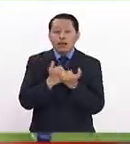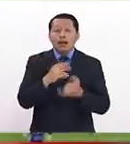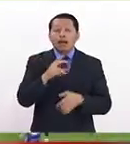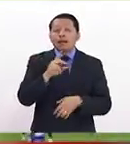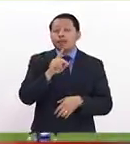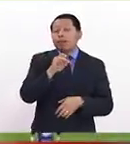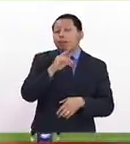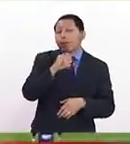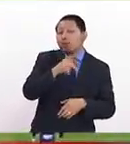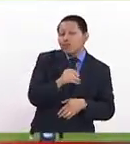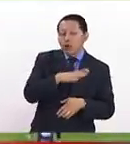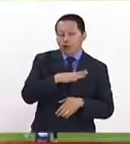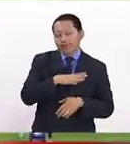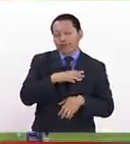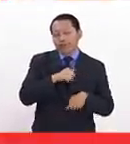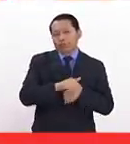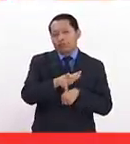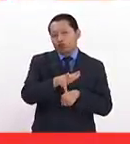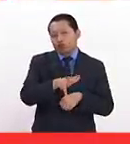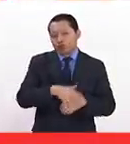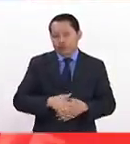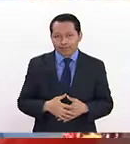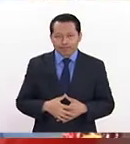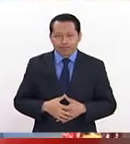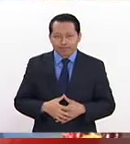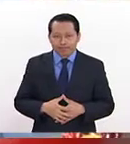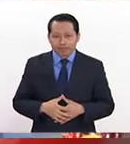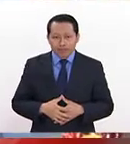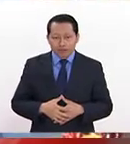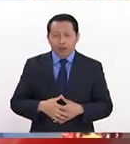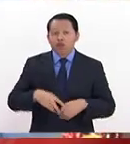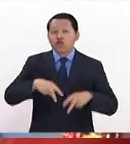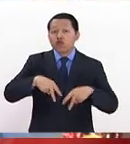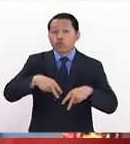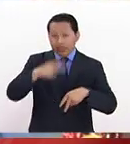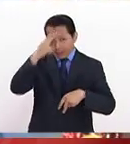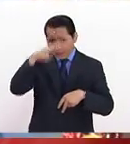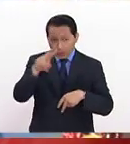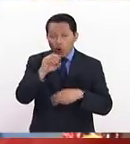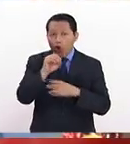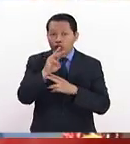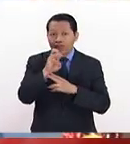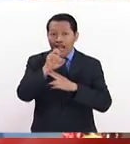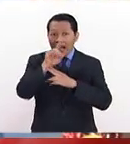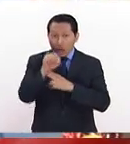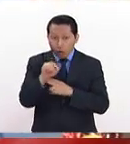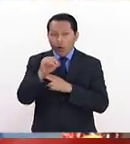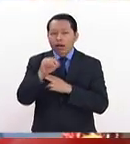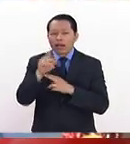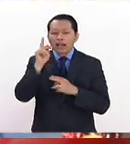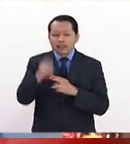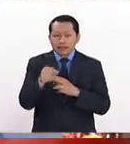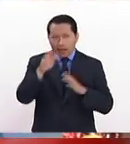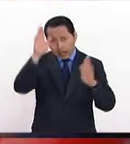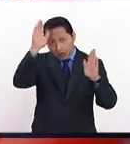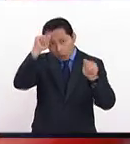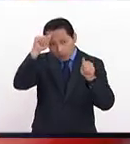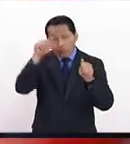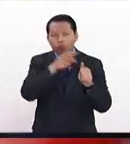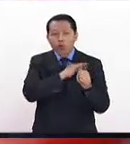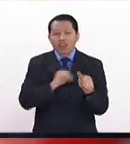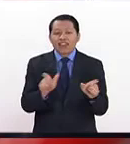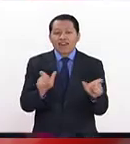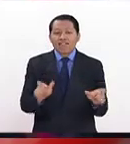Depor está en el 18º. El futbolista mexicano Osvaldo Alanís y Chivas llegaron a un común acuerdo para que el defensa